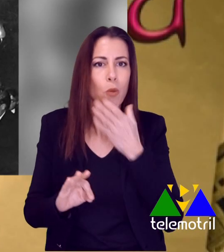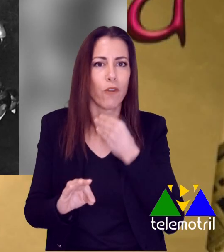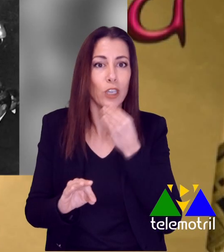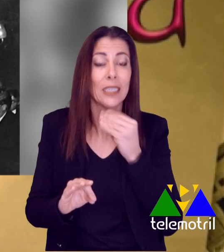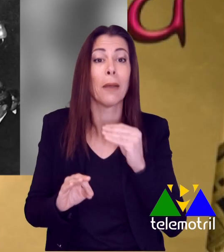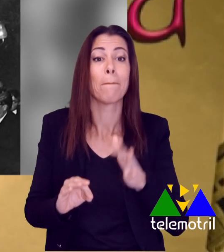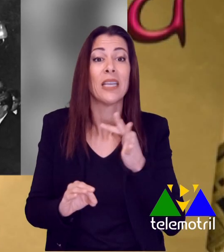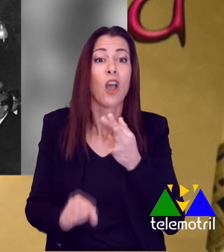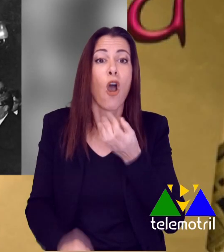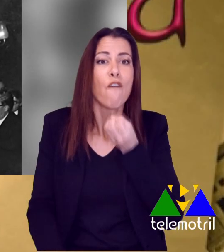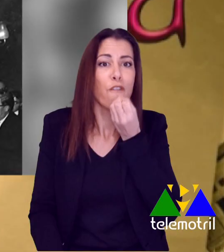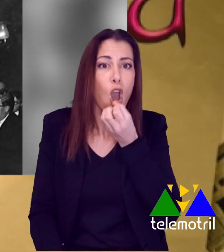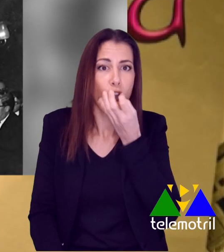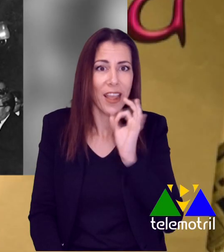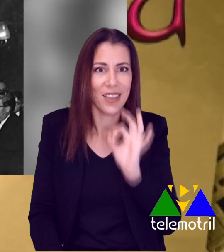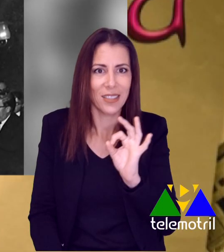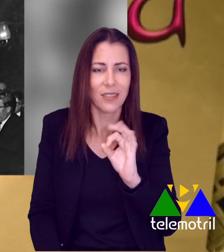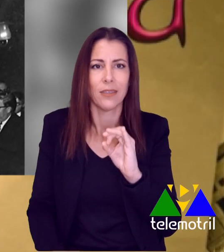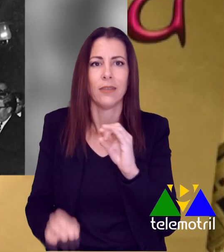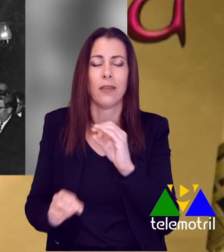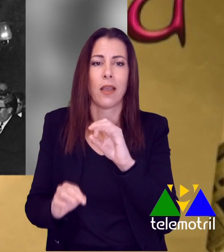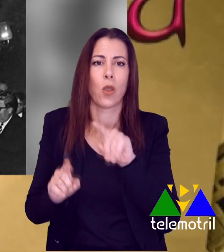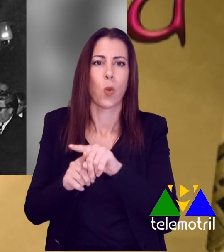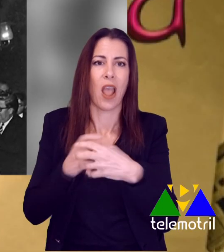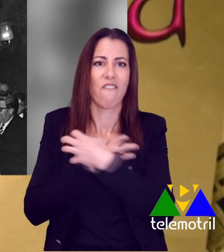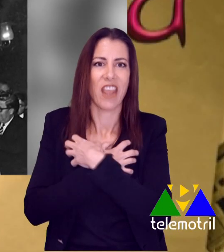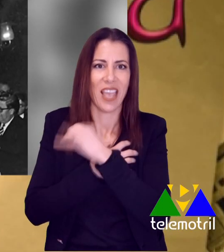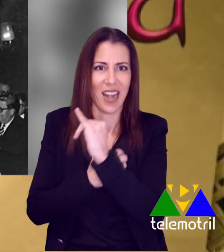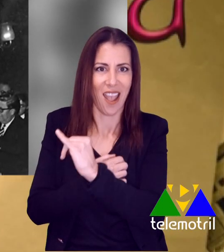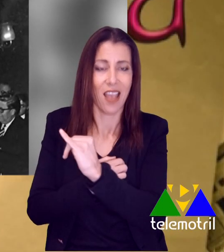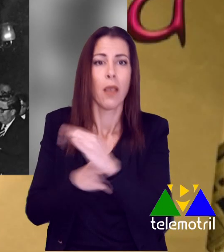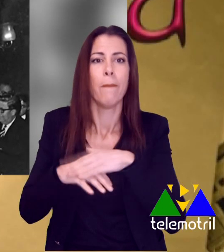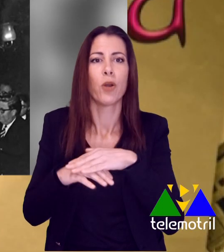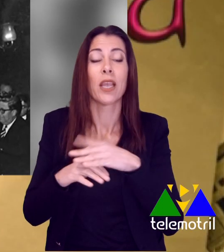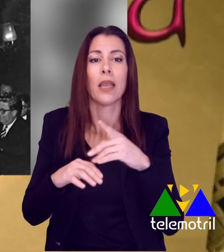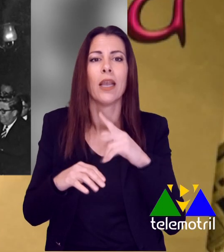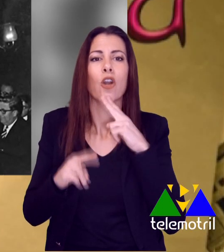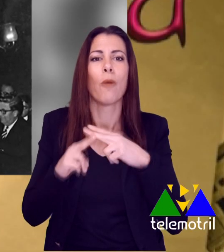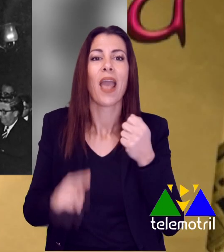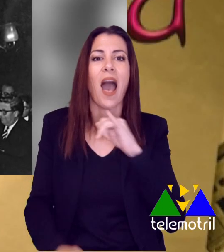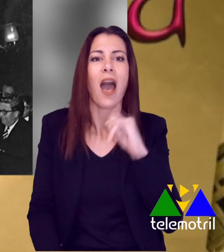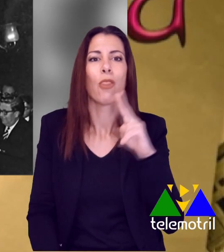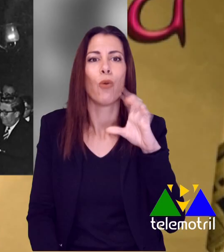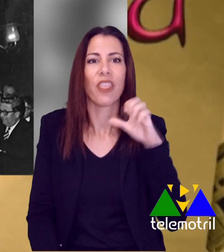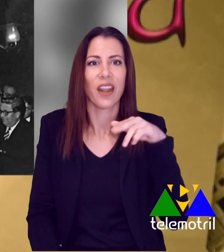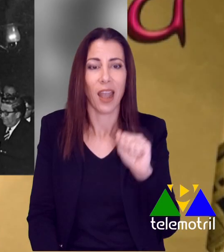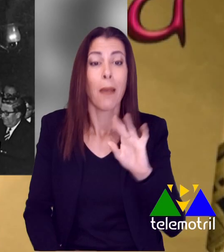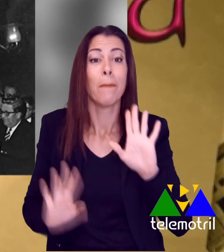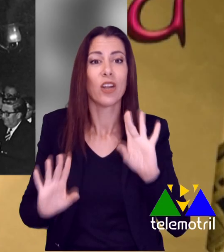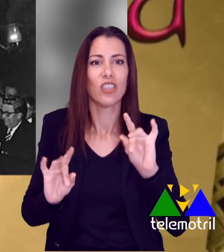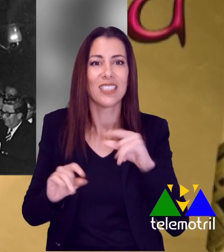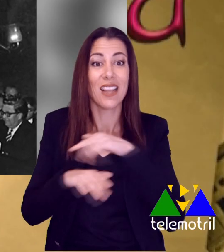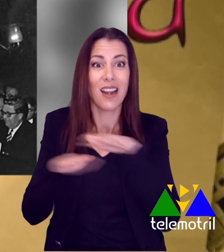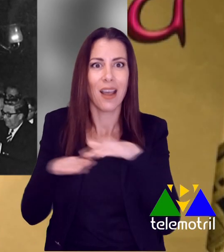azucenas en realidad no son azucenas, porque en la playa no se dan azucenas, pero sí que en la playa de las azucenas se da una flor